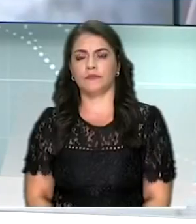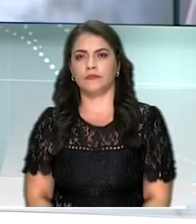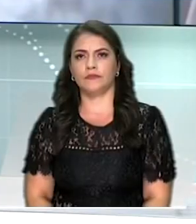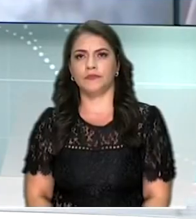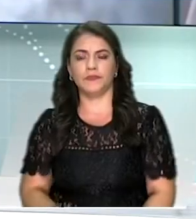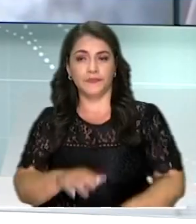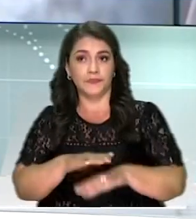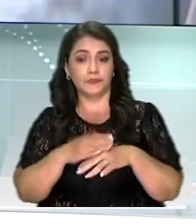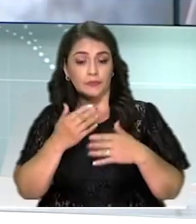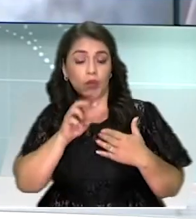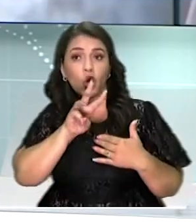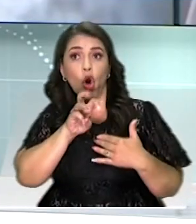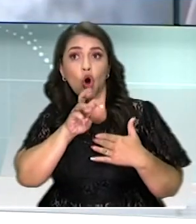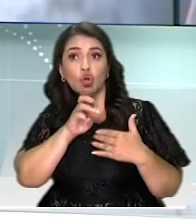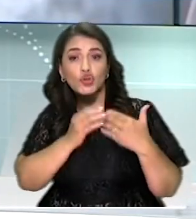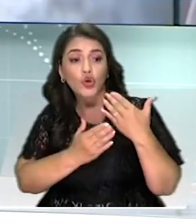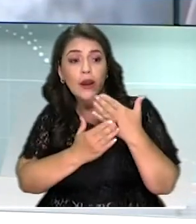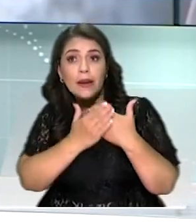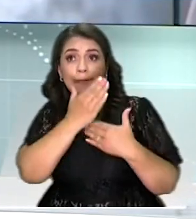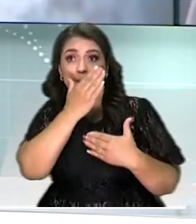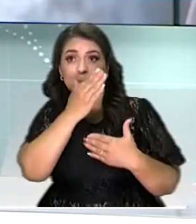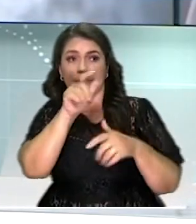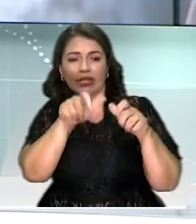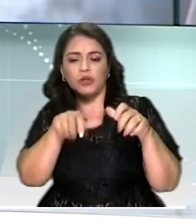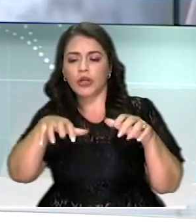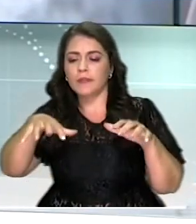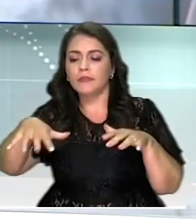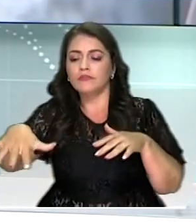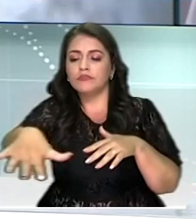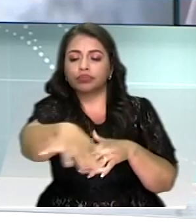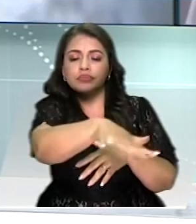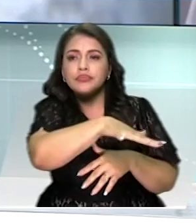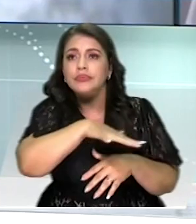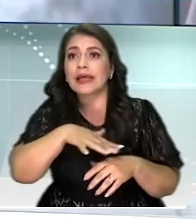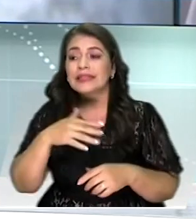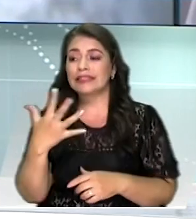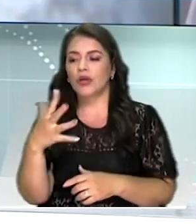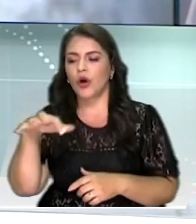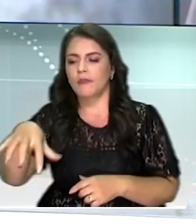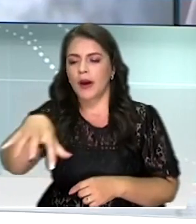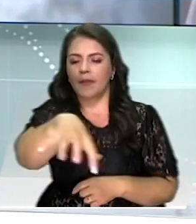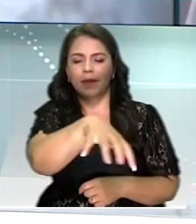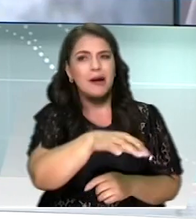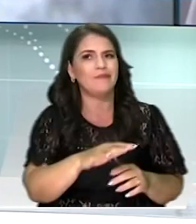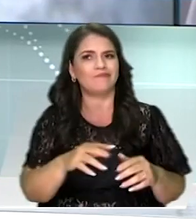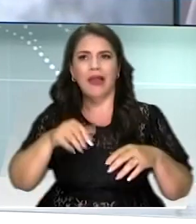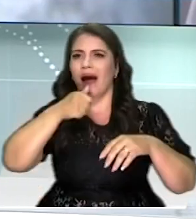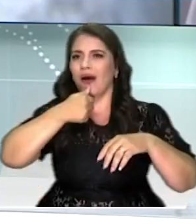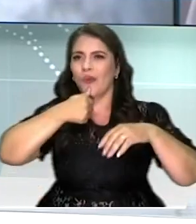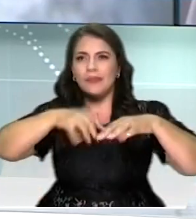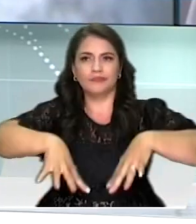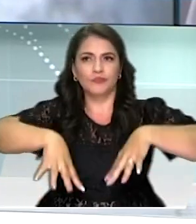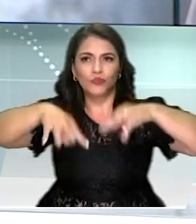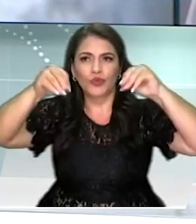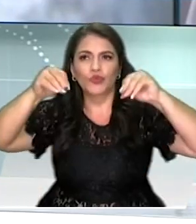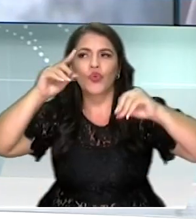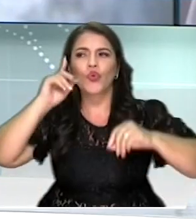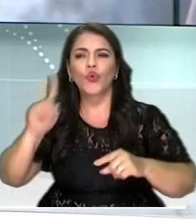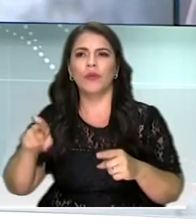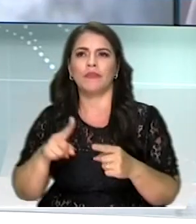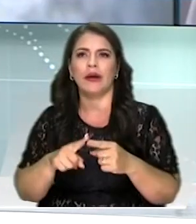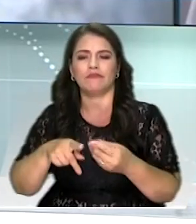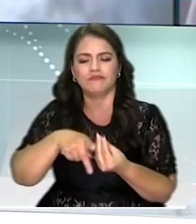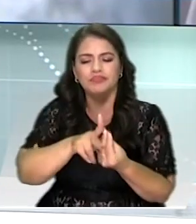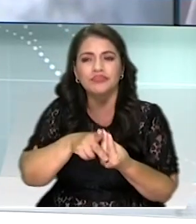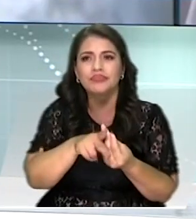A partir de las 8 de la mañana del domingo, 5 zonas geográficas del Valle de Aburrá tendrán corte del servicio de agua debido a labores de mantenimiento